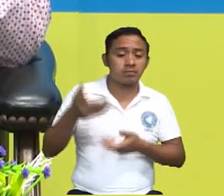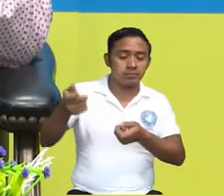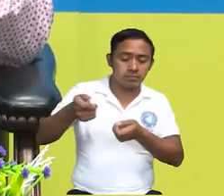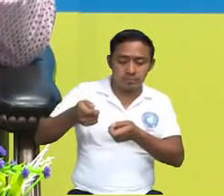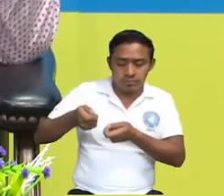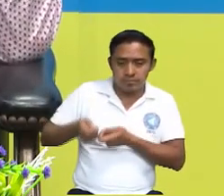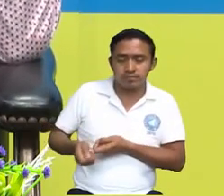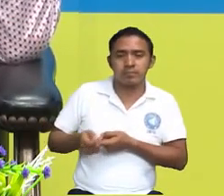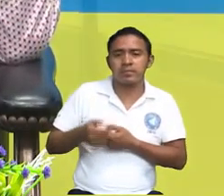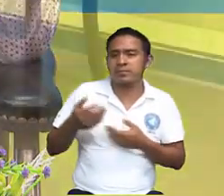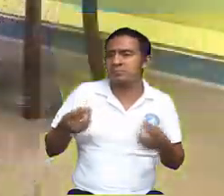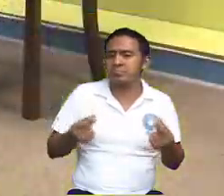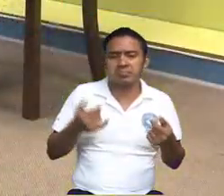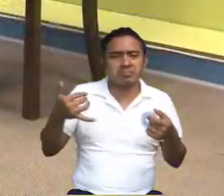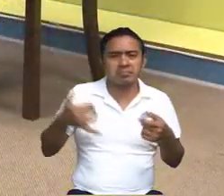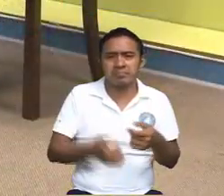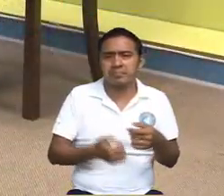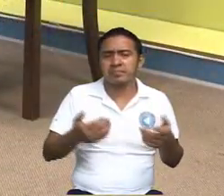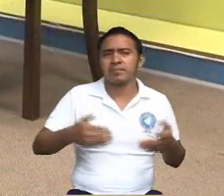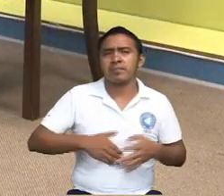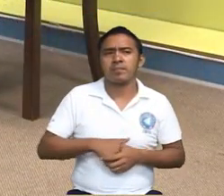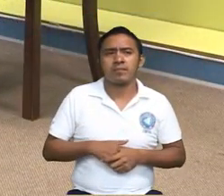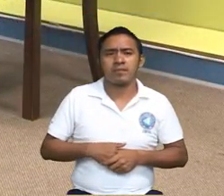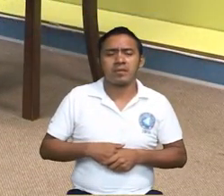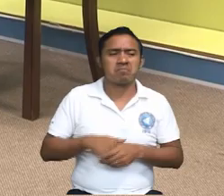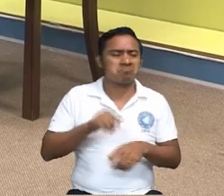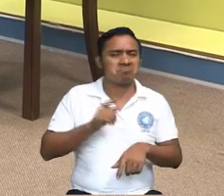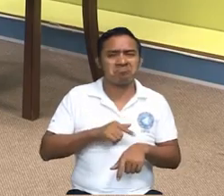de regreso a la casa. Así, pues lo más que